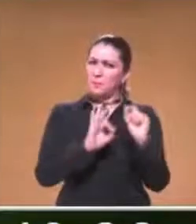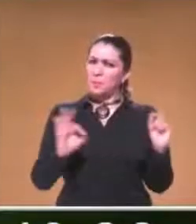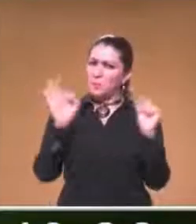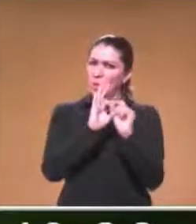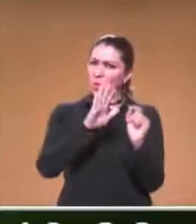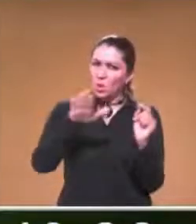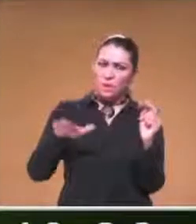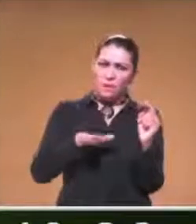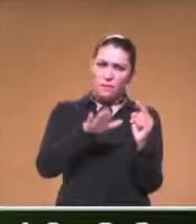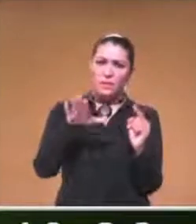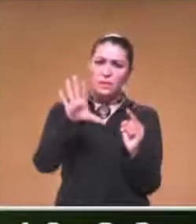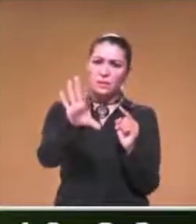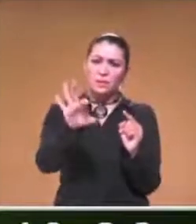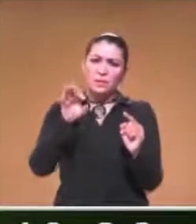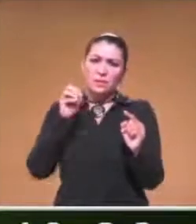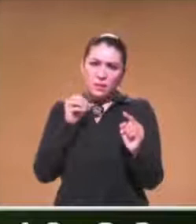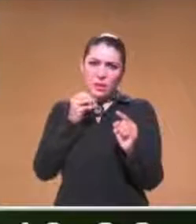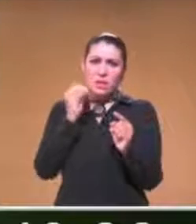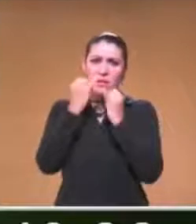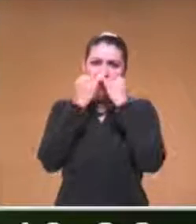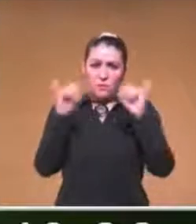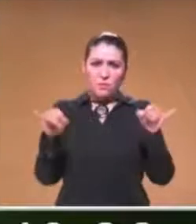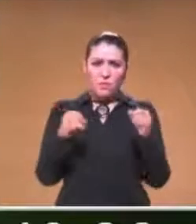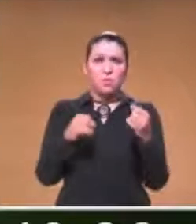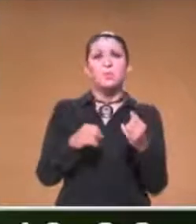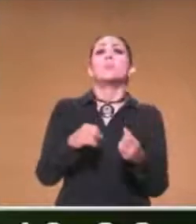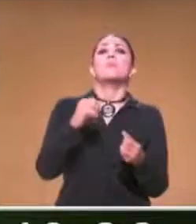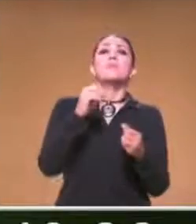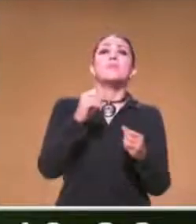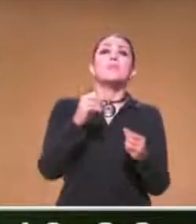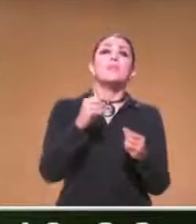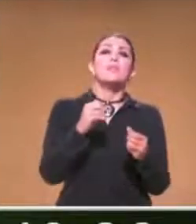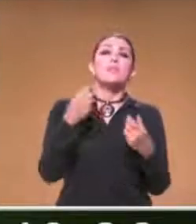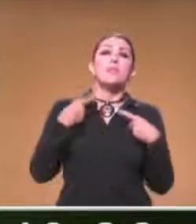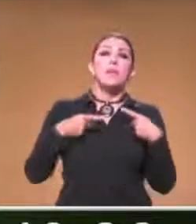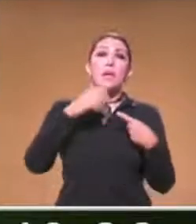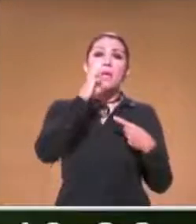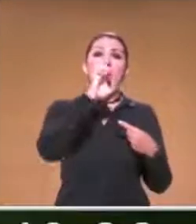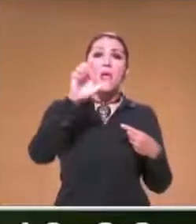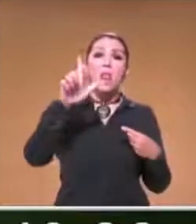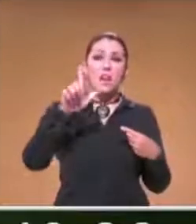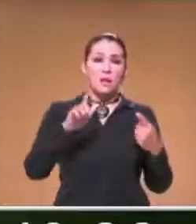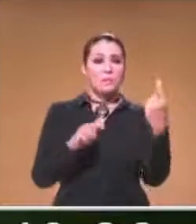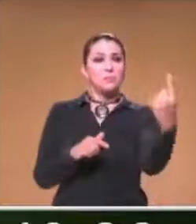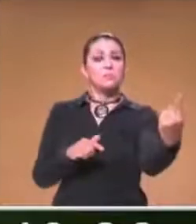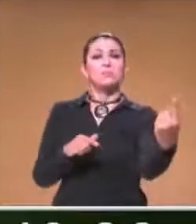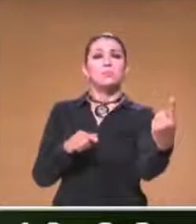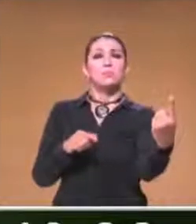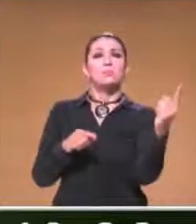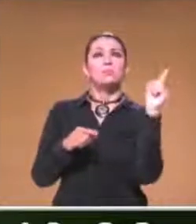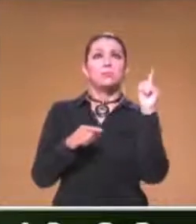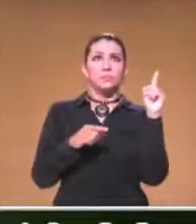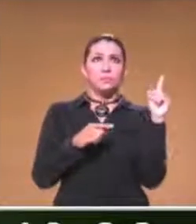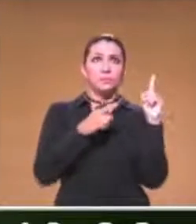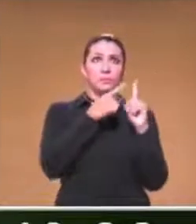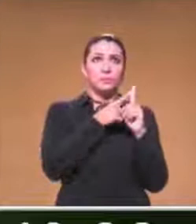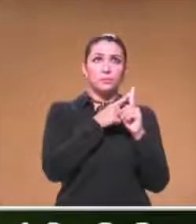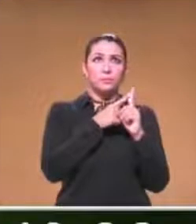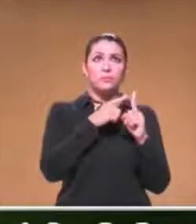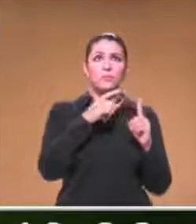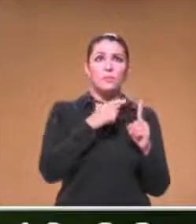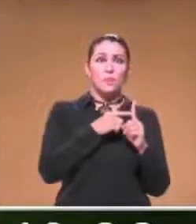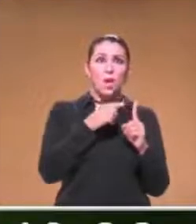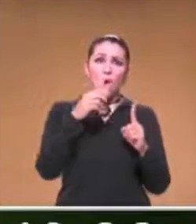la que vamos a obtener información de una tercera persona va a ser como aparece en la parte superior en tu pantalla, Who's